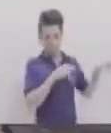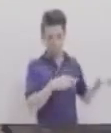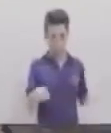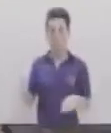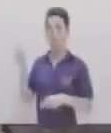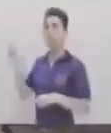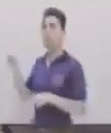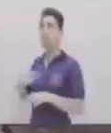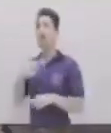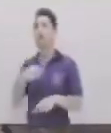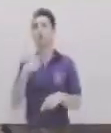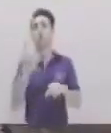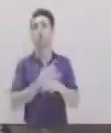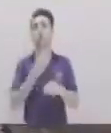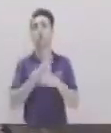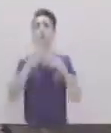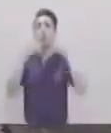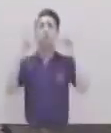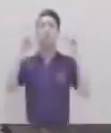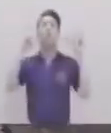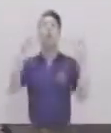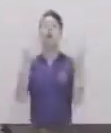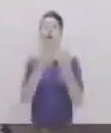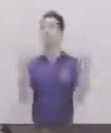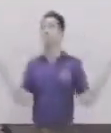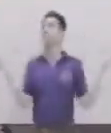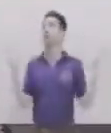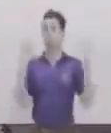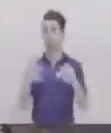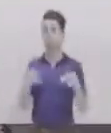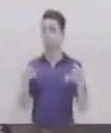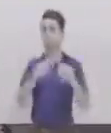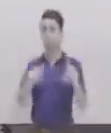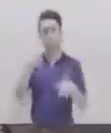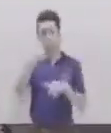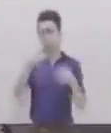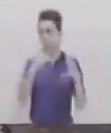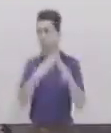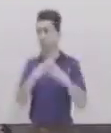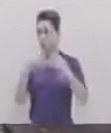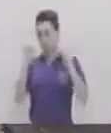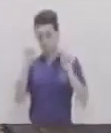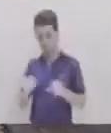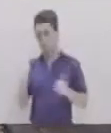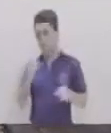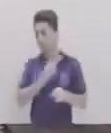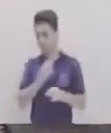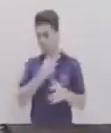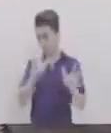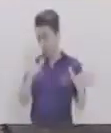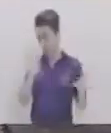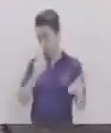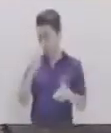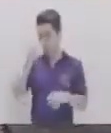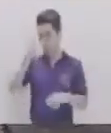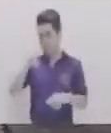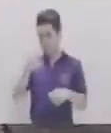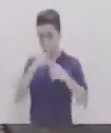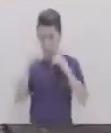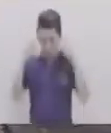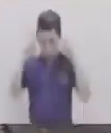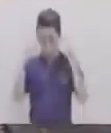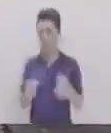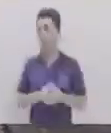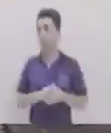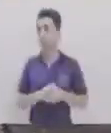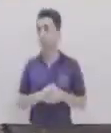estoy utilizando la mascarilla porque estoy al aire libre, pero tú en casa puedes trabajarlo sin ella. Muy